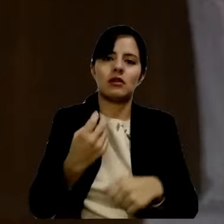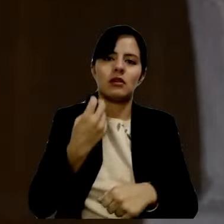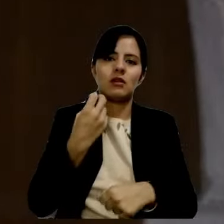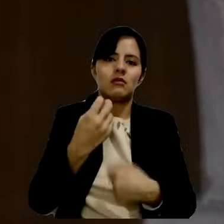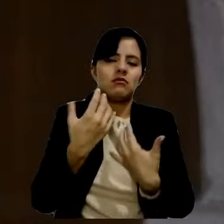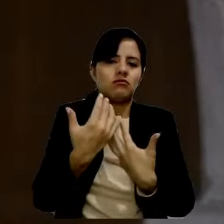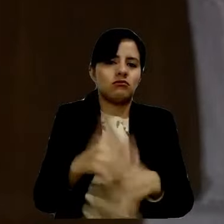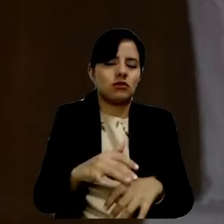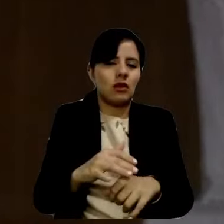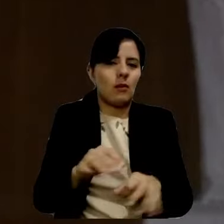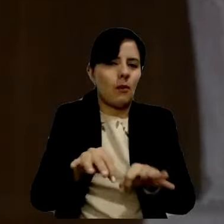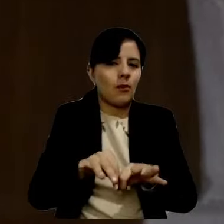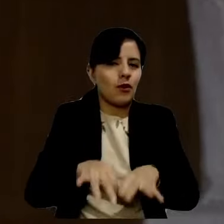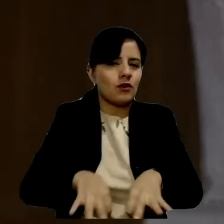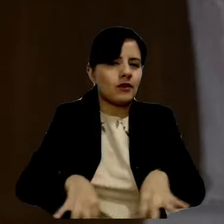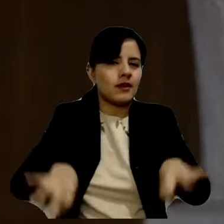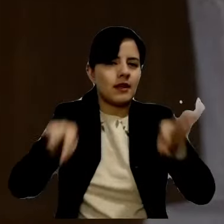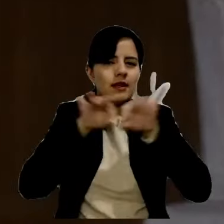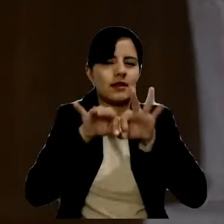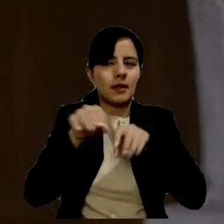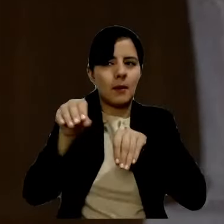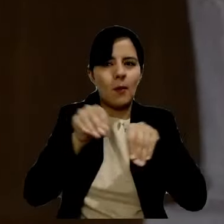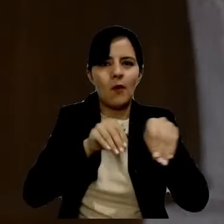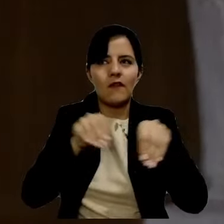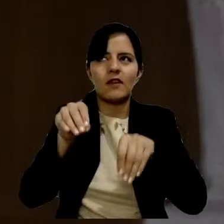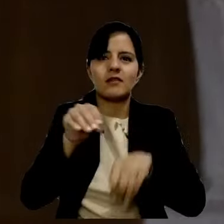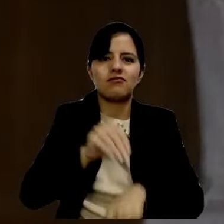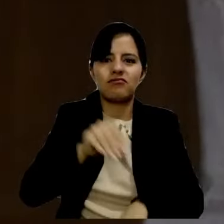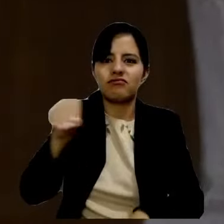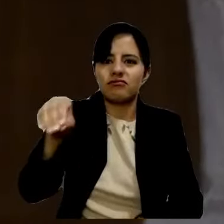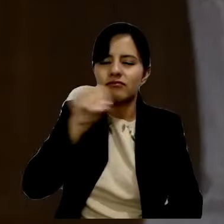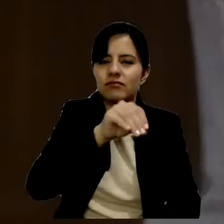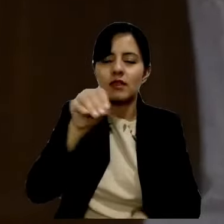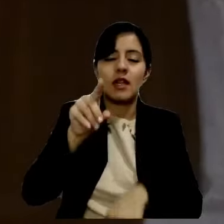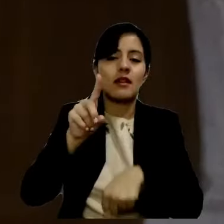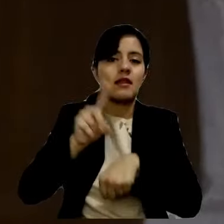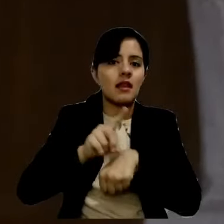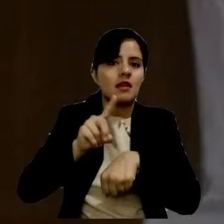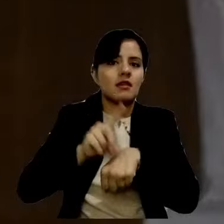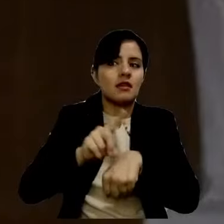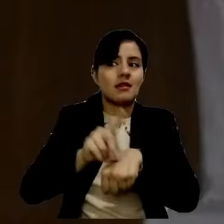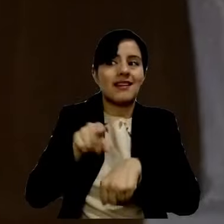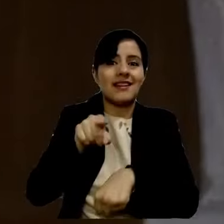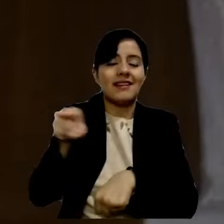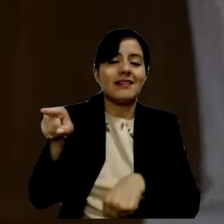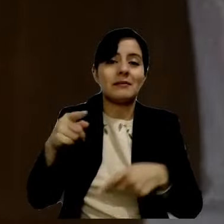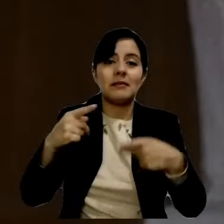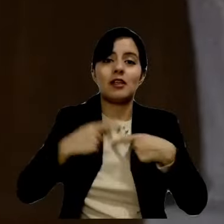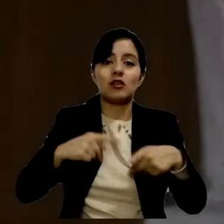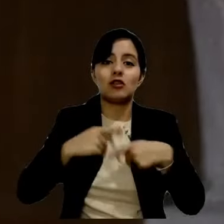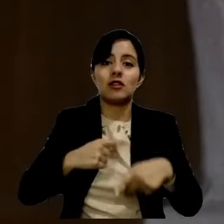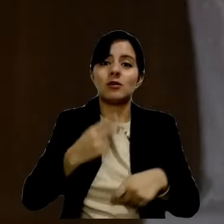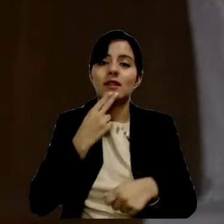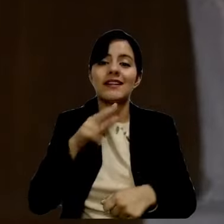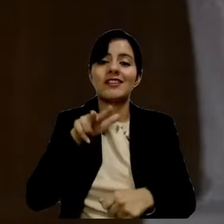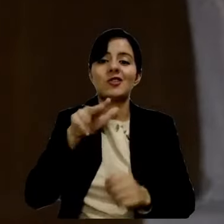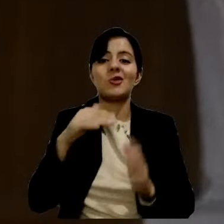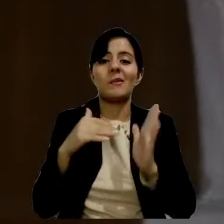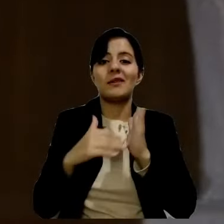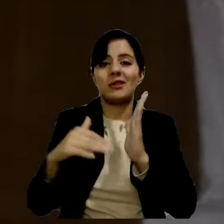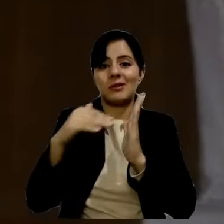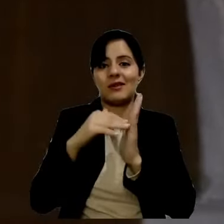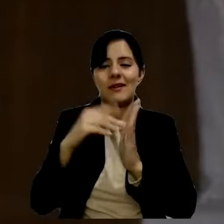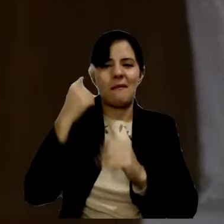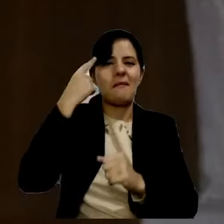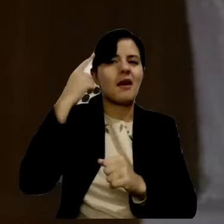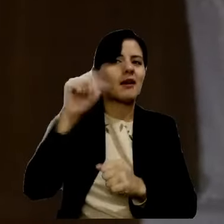movilidad urbana diariamente es elegido por 18 millones de mexiquenses para llegar a sus lugares de